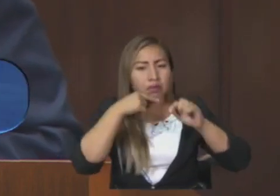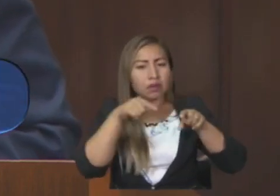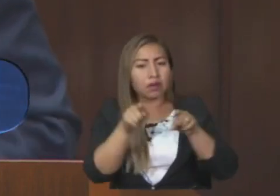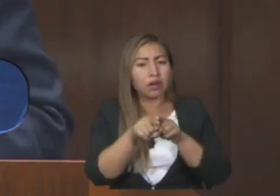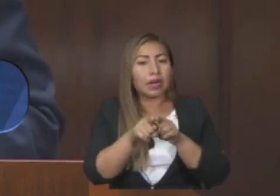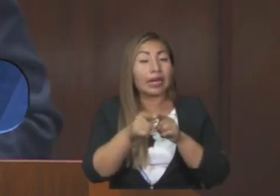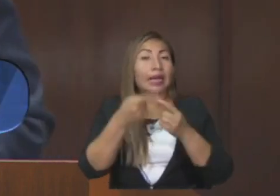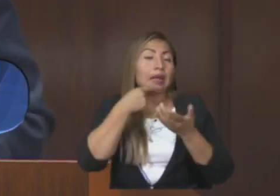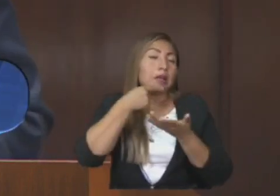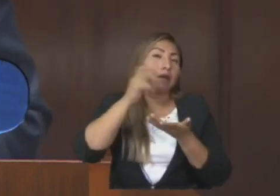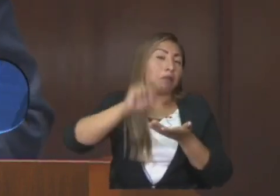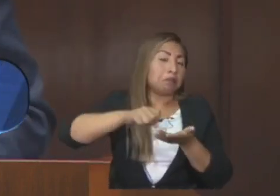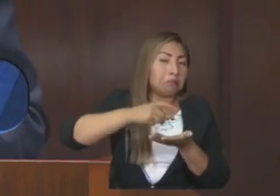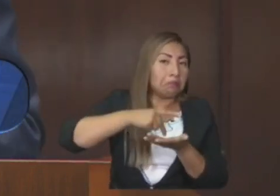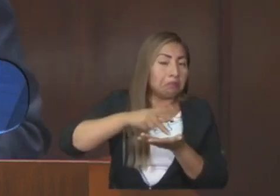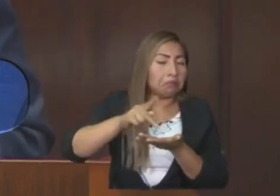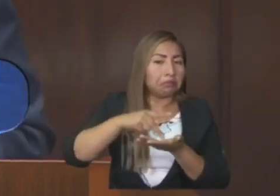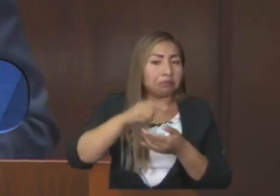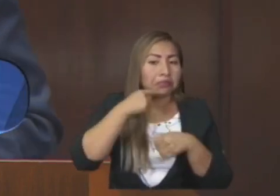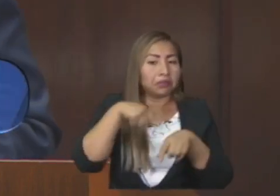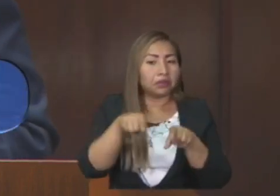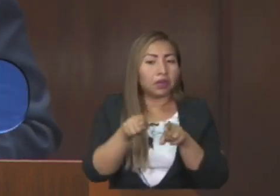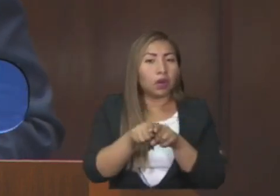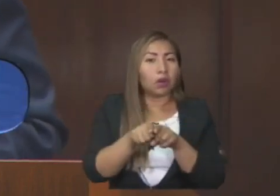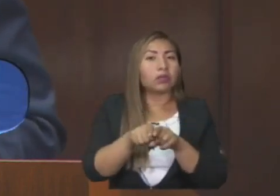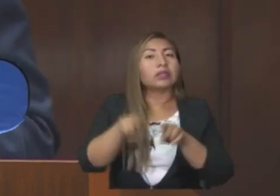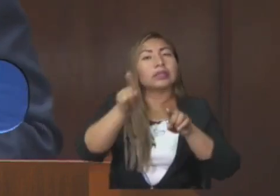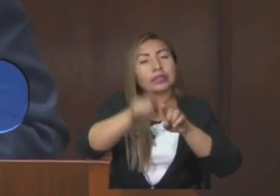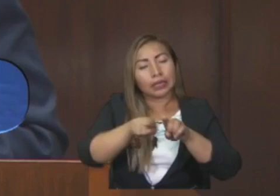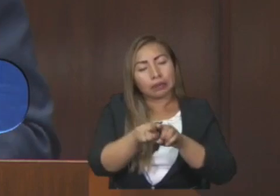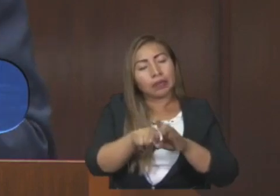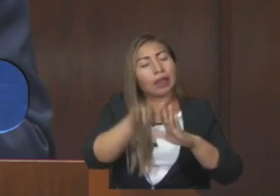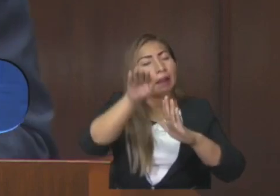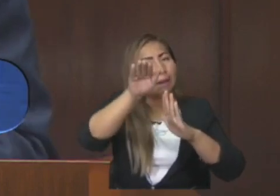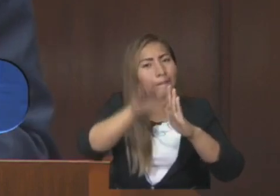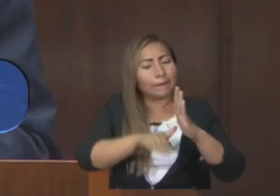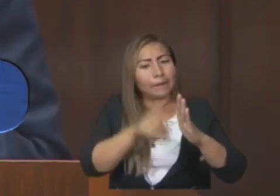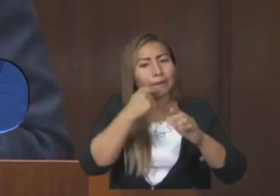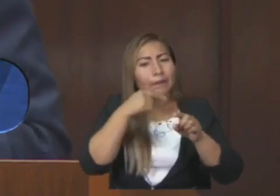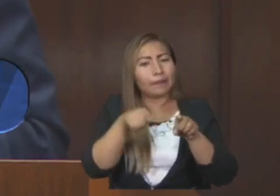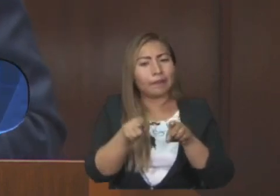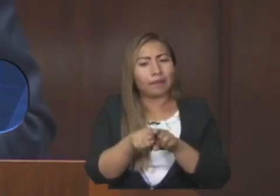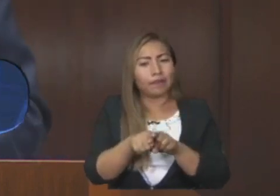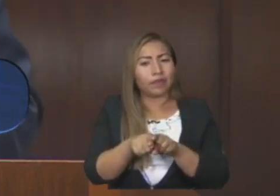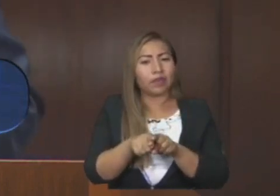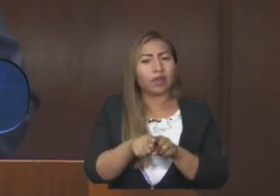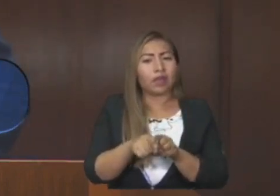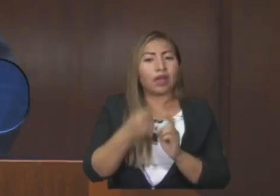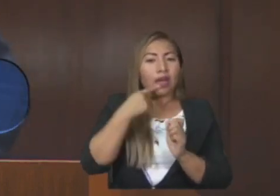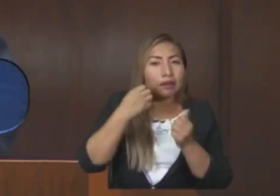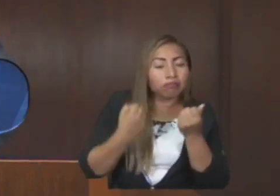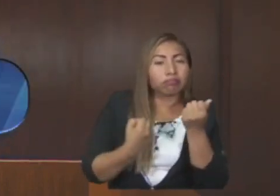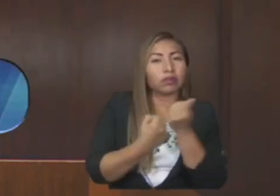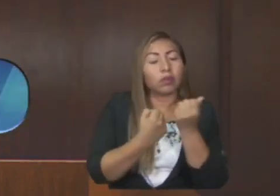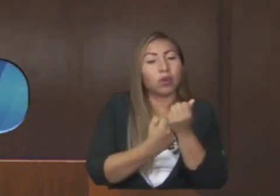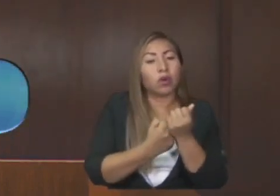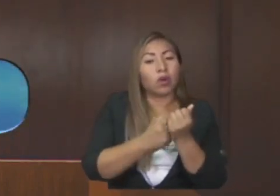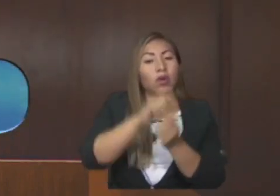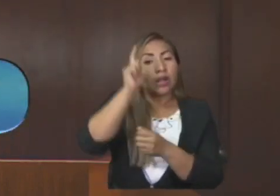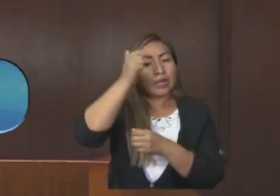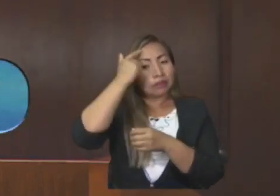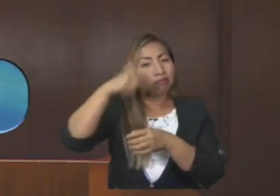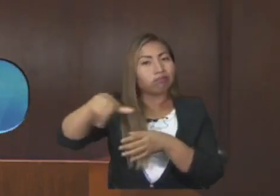monto, y además disminuye también el aporte que realizaría el Estado en los casos a la